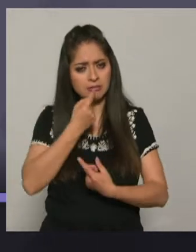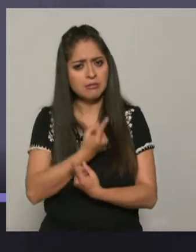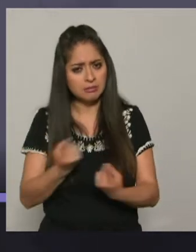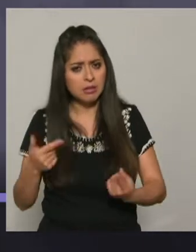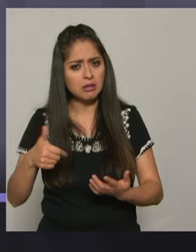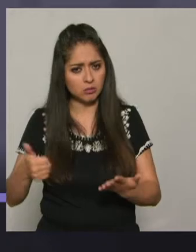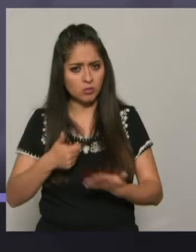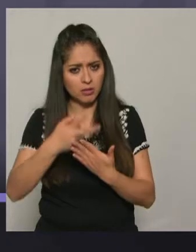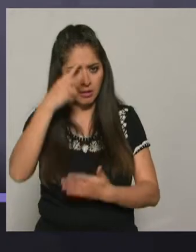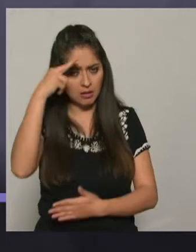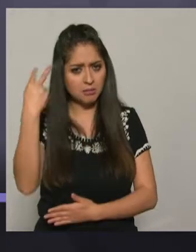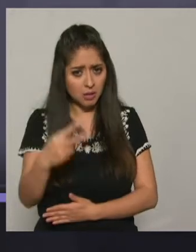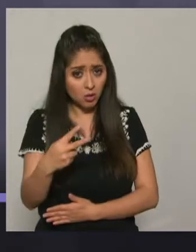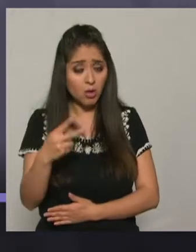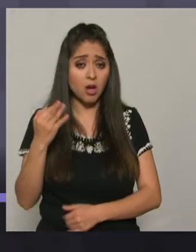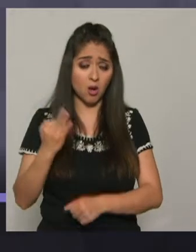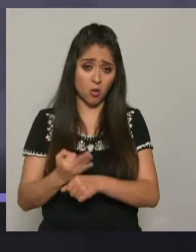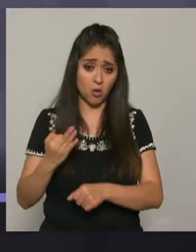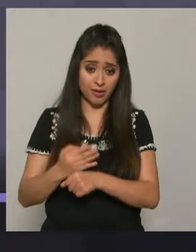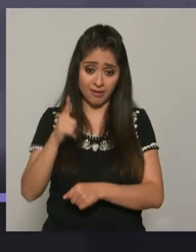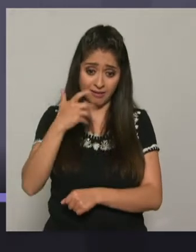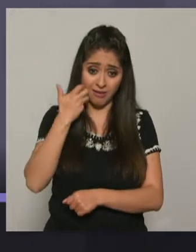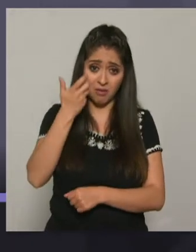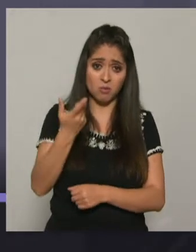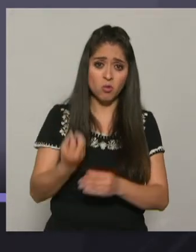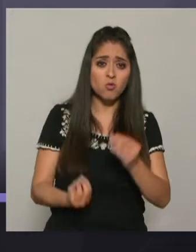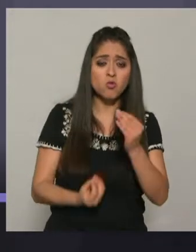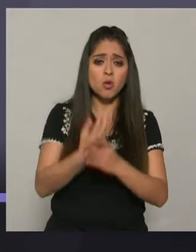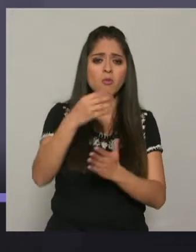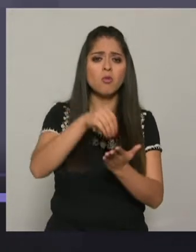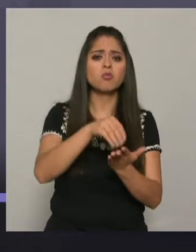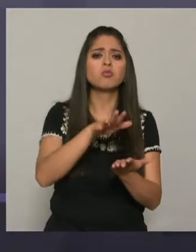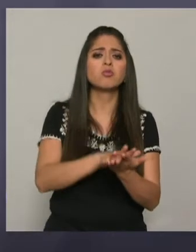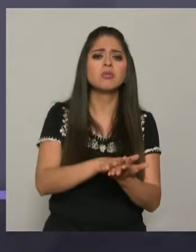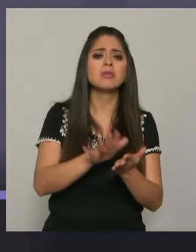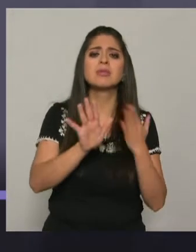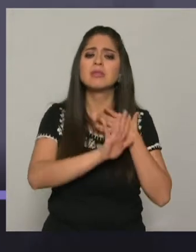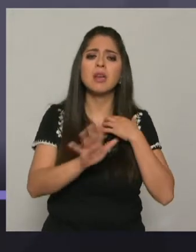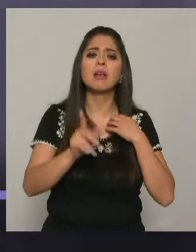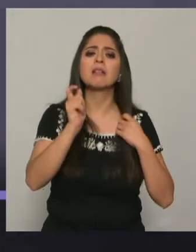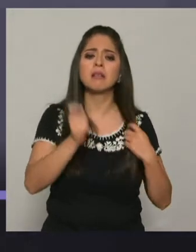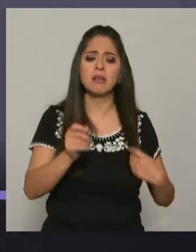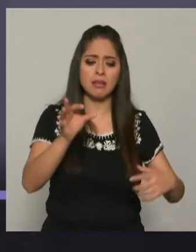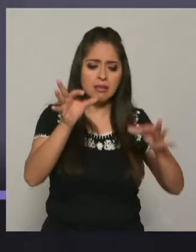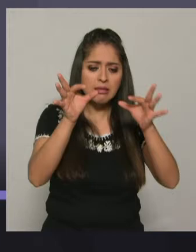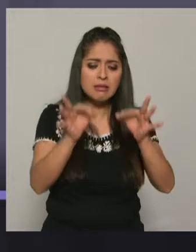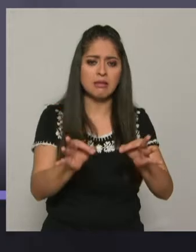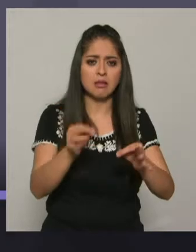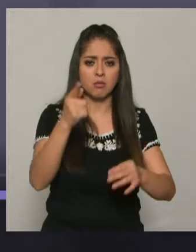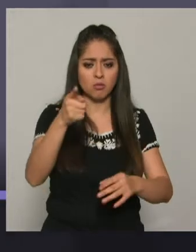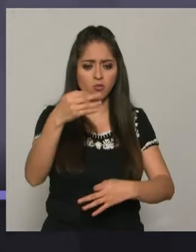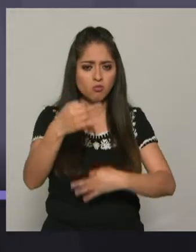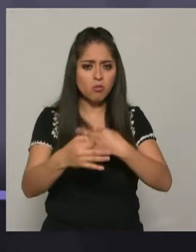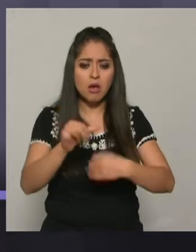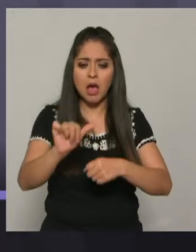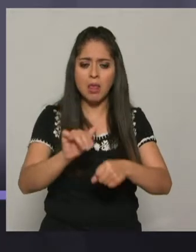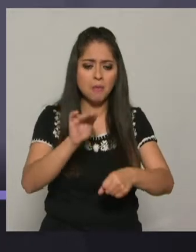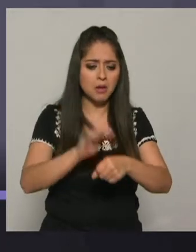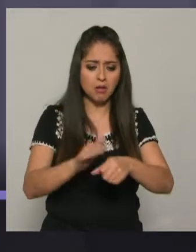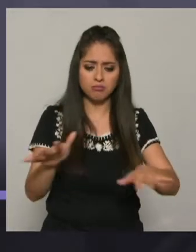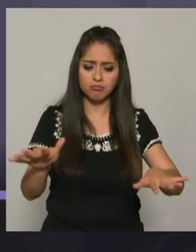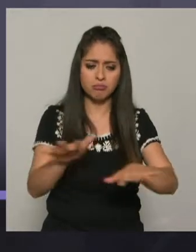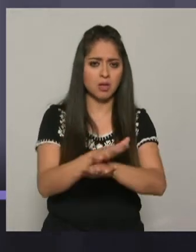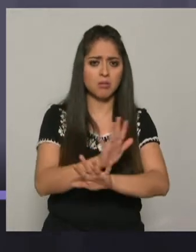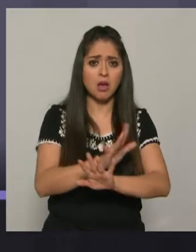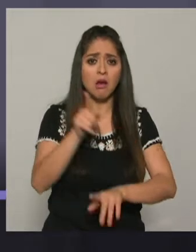México. Lo que se está abogando con este nuevo dictamen es la dignificación de este proceso, que sea un proceso administrativo, que